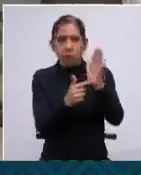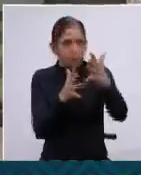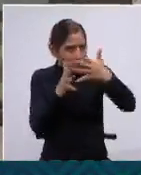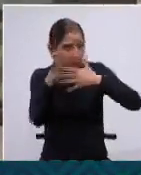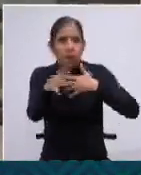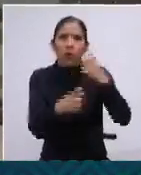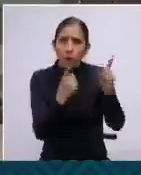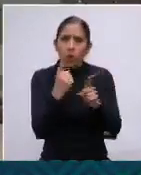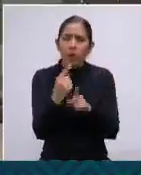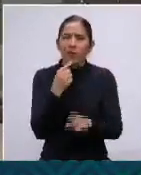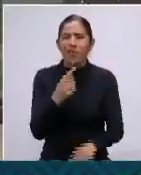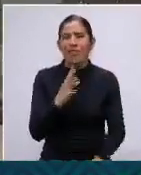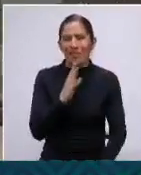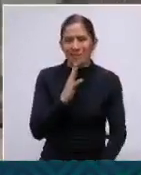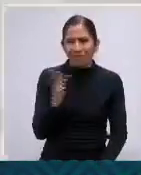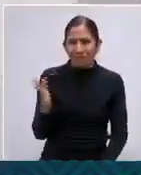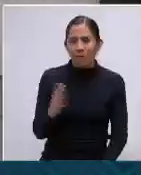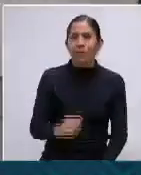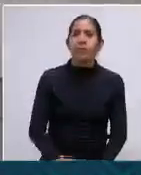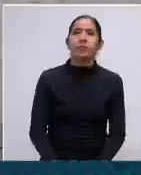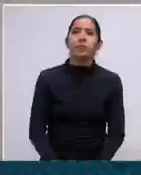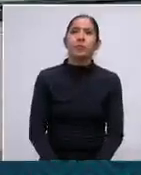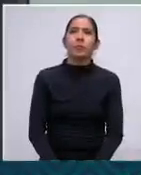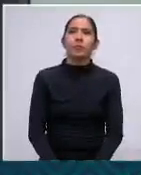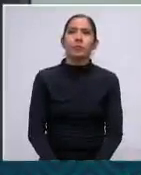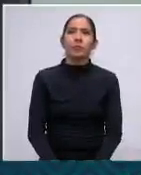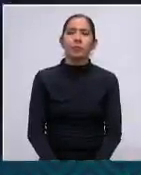transparencia directamente en la subalcaldía.